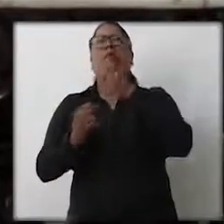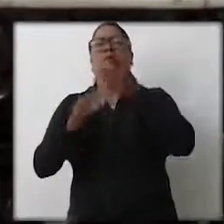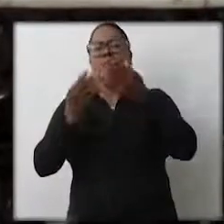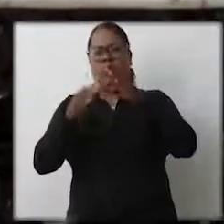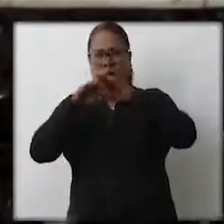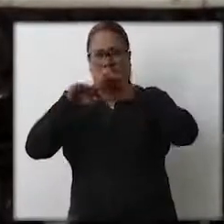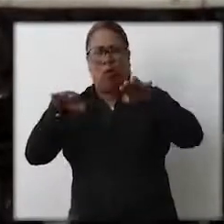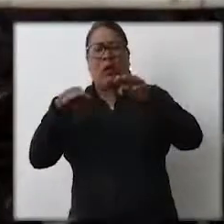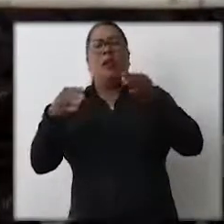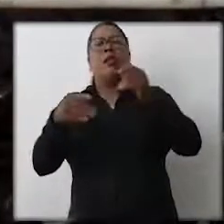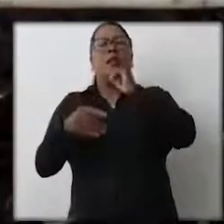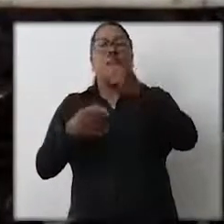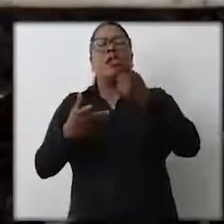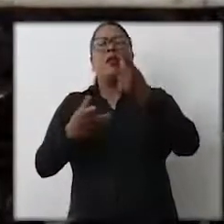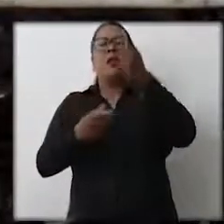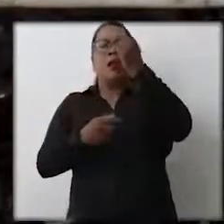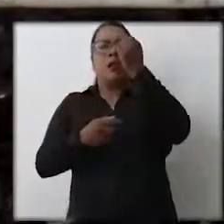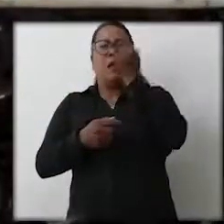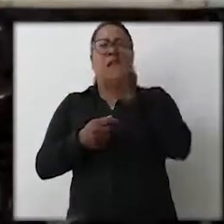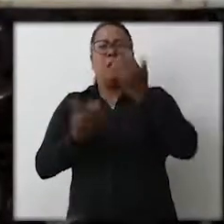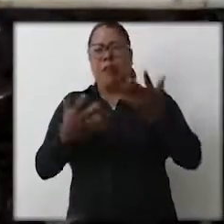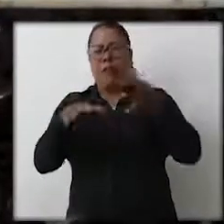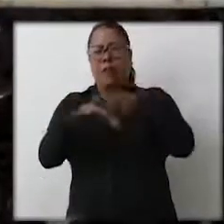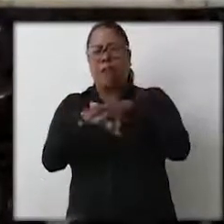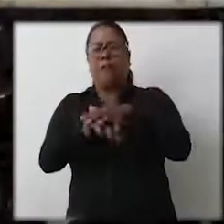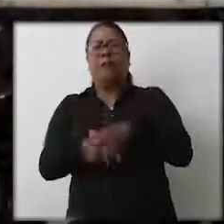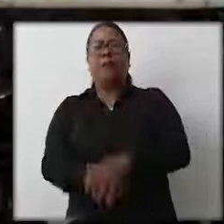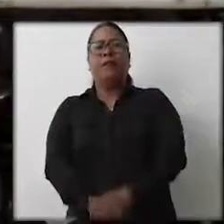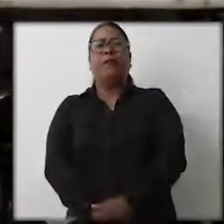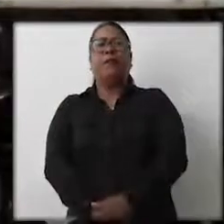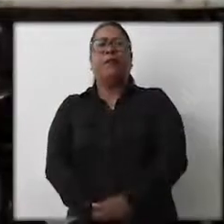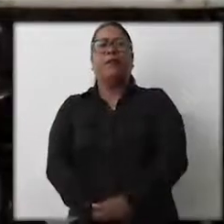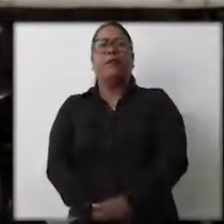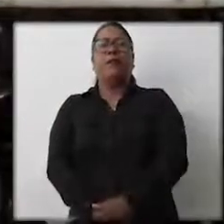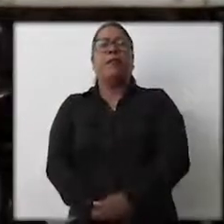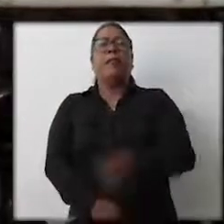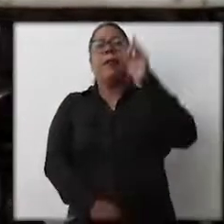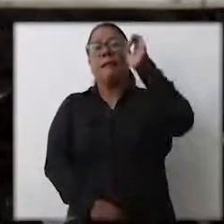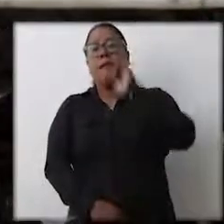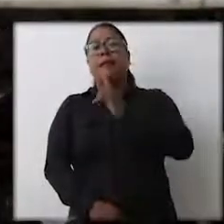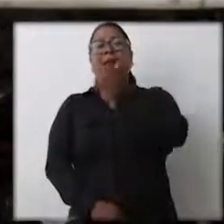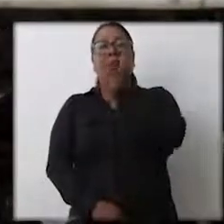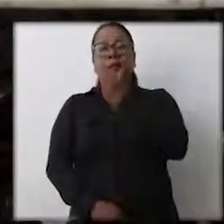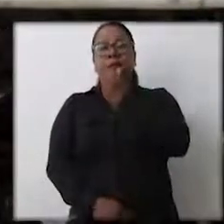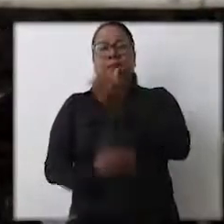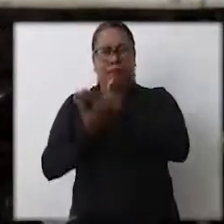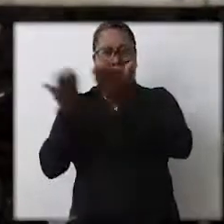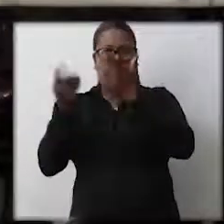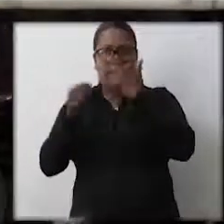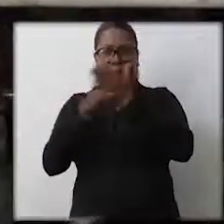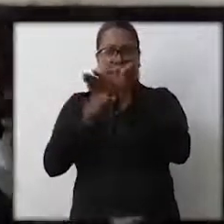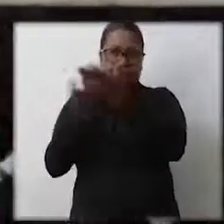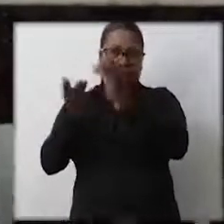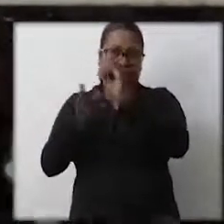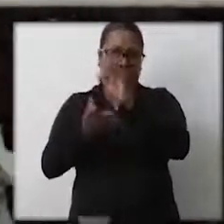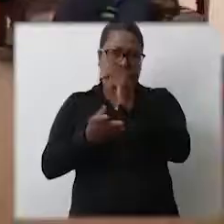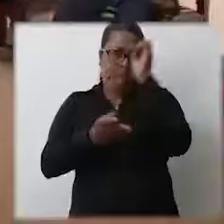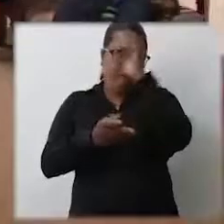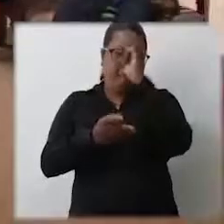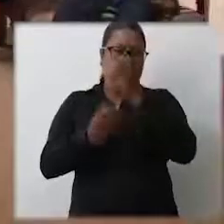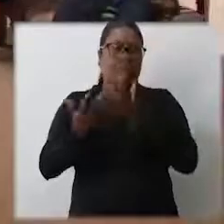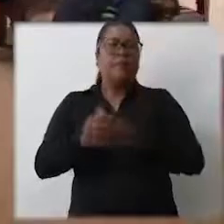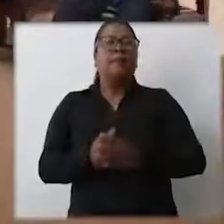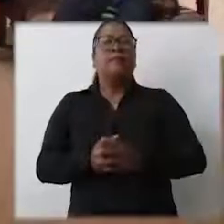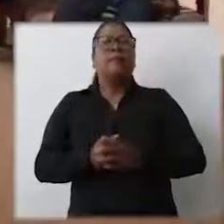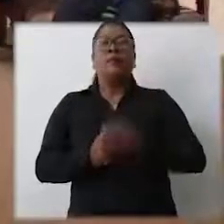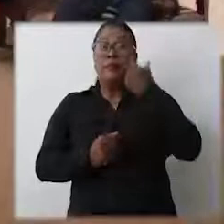Adelante, regidor. Perdón, síndico. Muchas gracias, consejería, señor presidente. Muy buenas tardes,